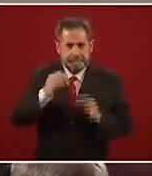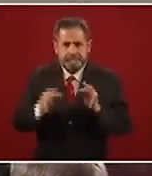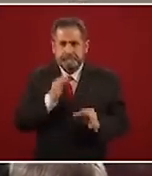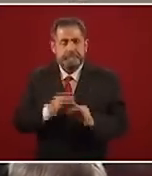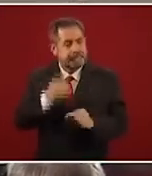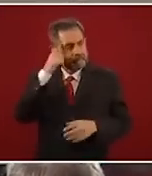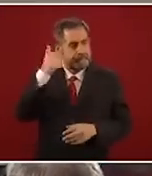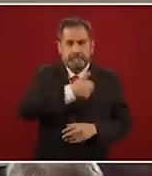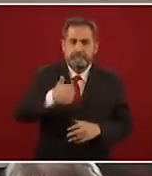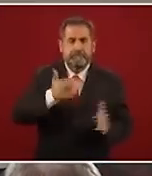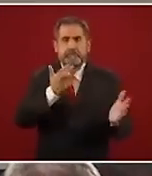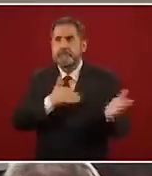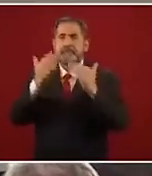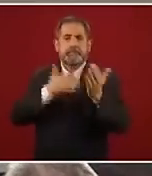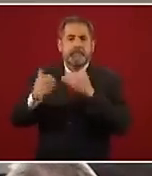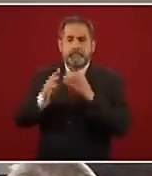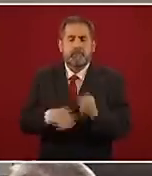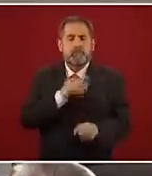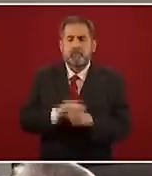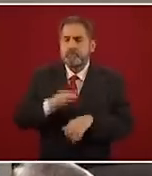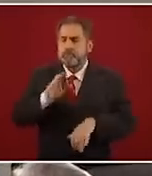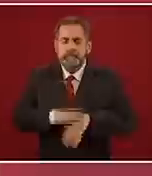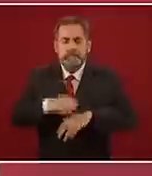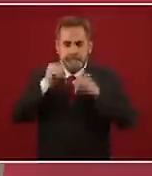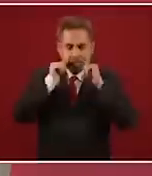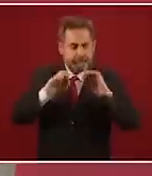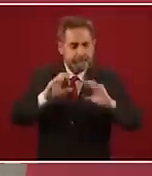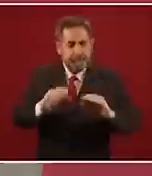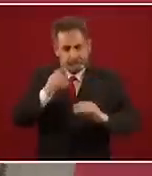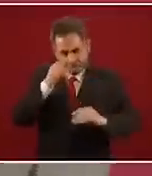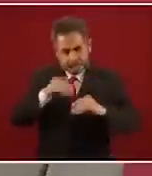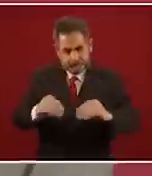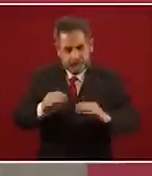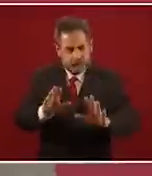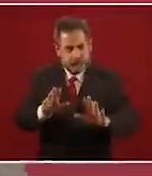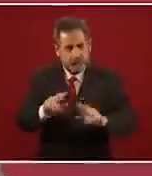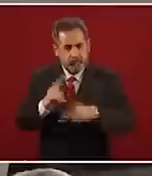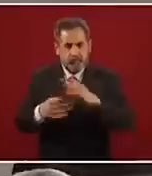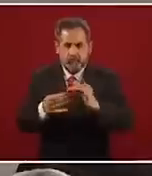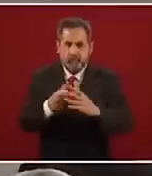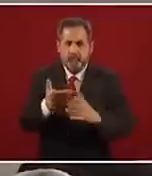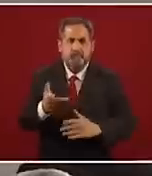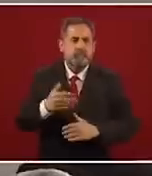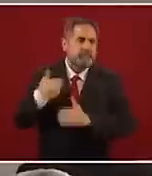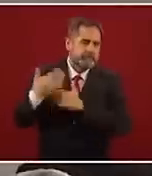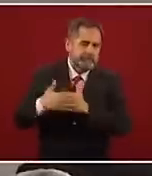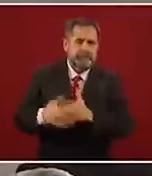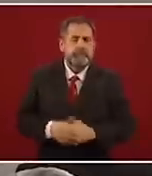desarrollo profesional y una mayor capacidad de operación. Pero lo podemos dejar para